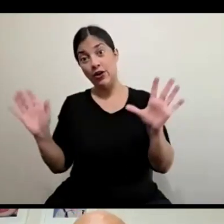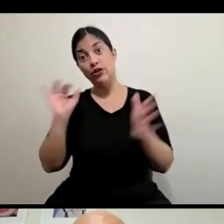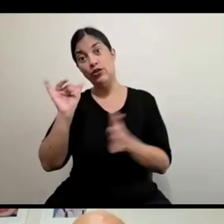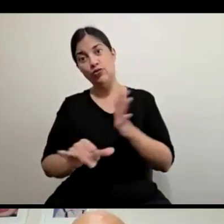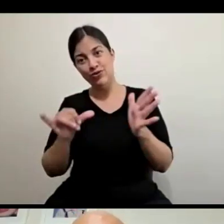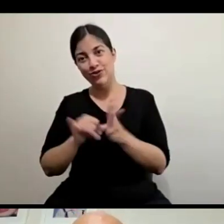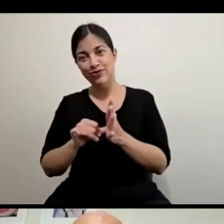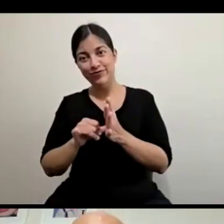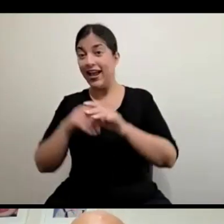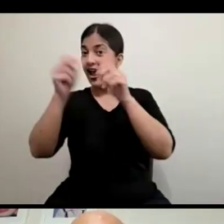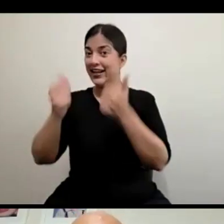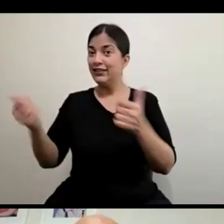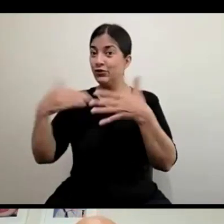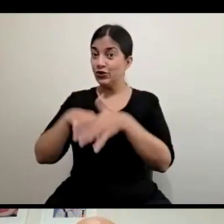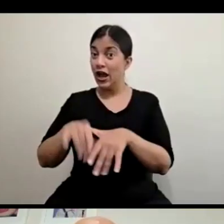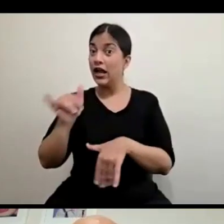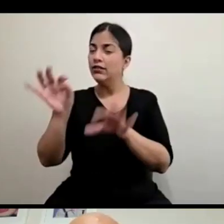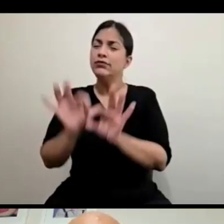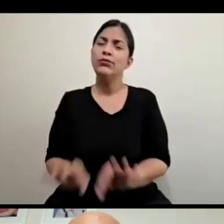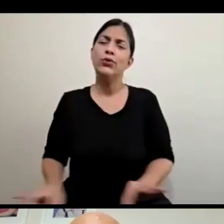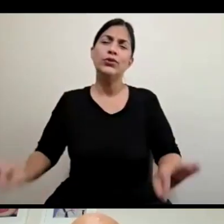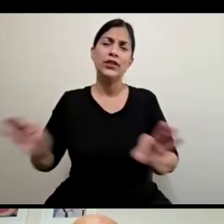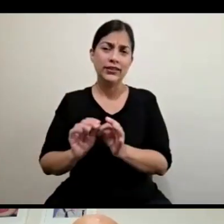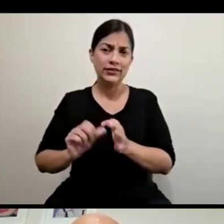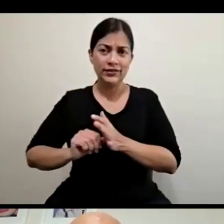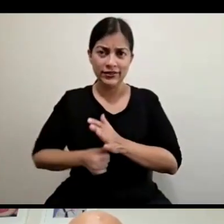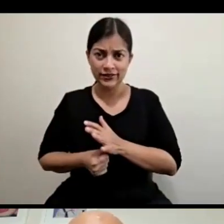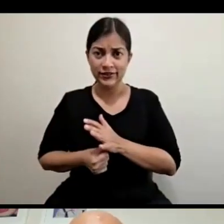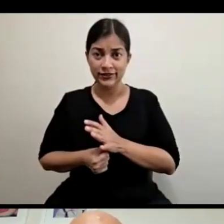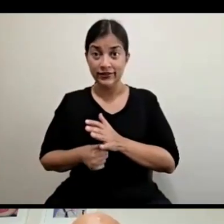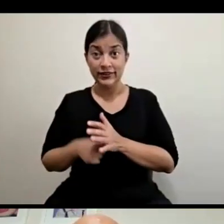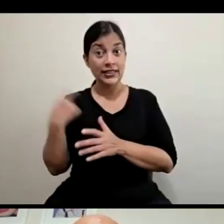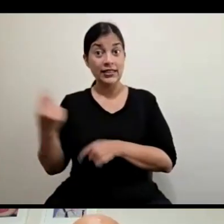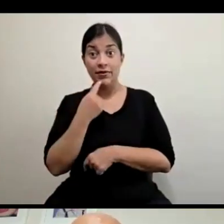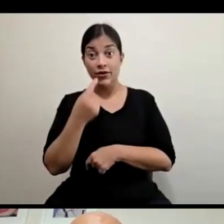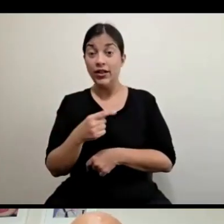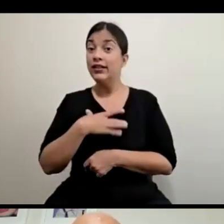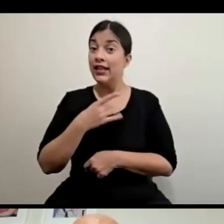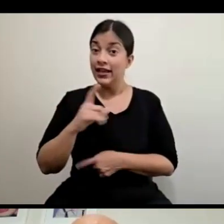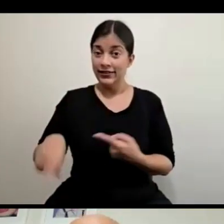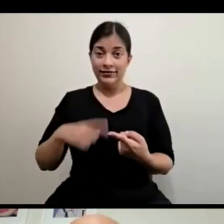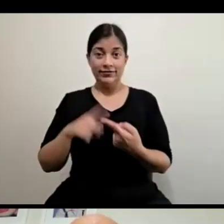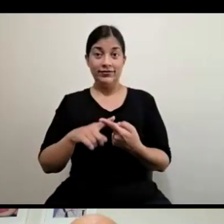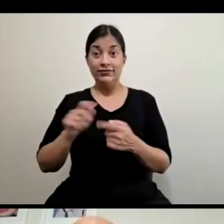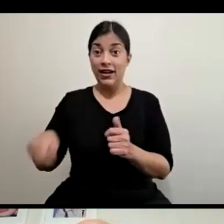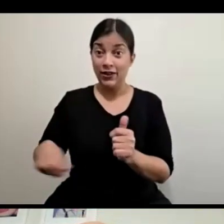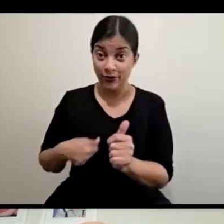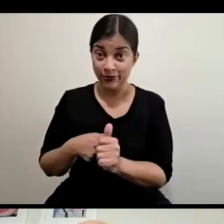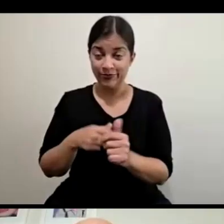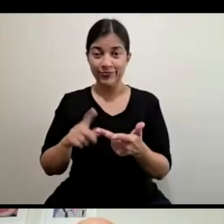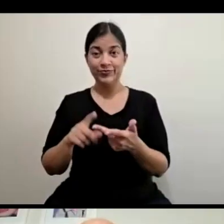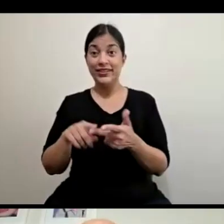YouTube, Arte Fusión, y ahí es bien importante, gente mía, como siempre les digo, además del like, además del follow y